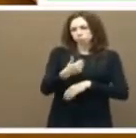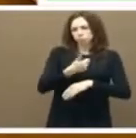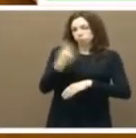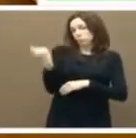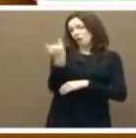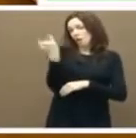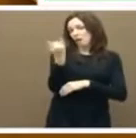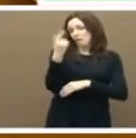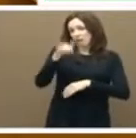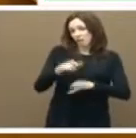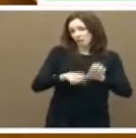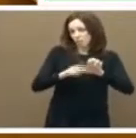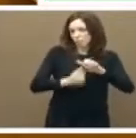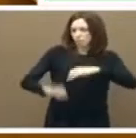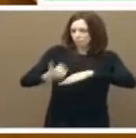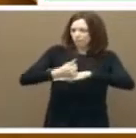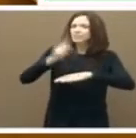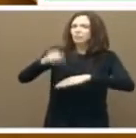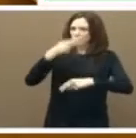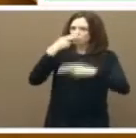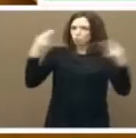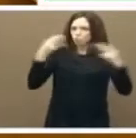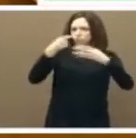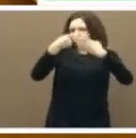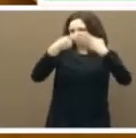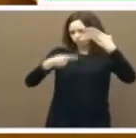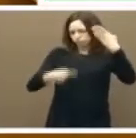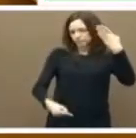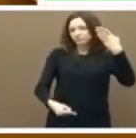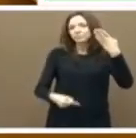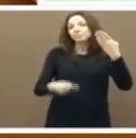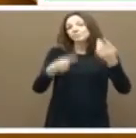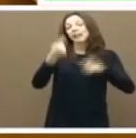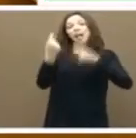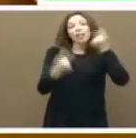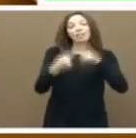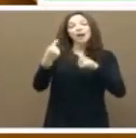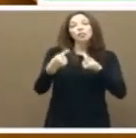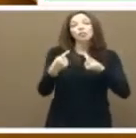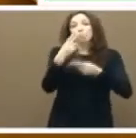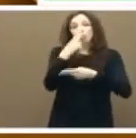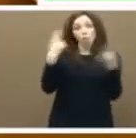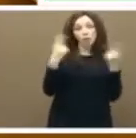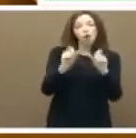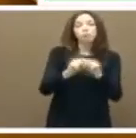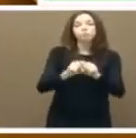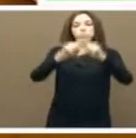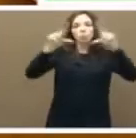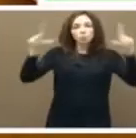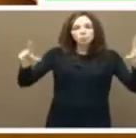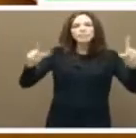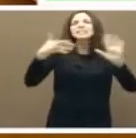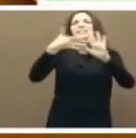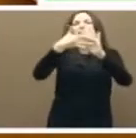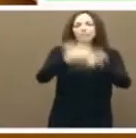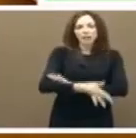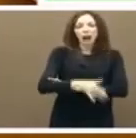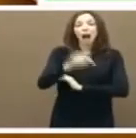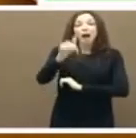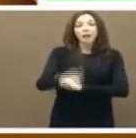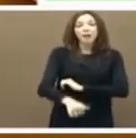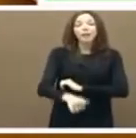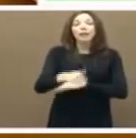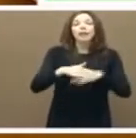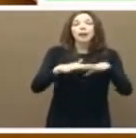Comunidad Autónoma de Extremadura. Señorías, con la publicación de estos datos, la Junta de Extremadura se convierte en la Administración autonómica que lleva a